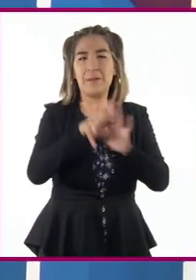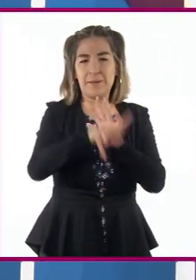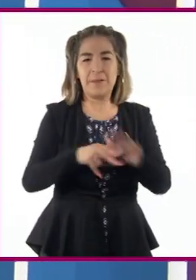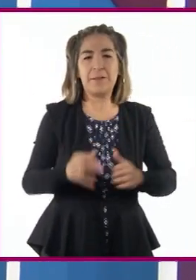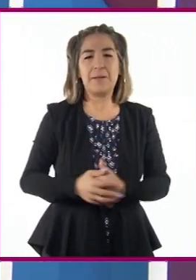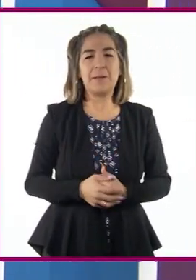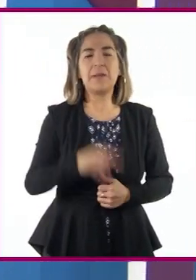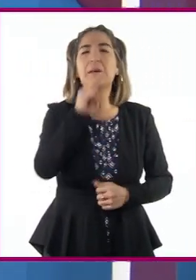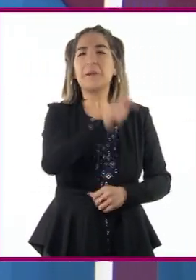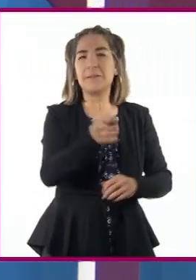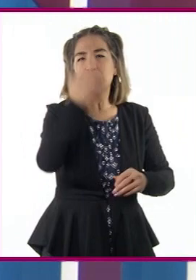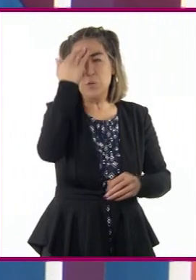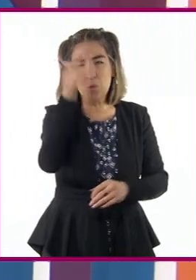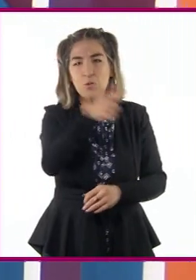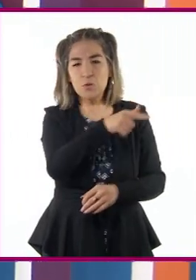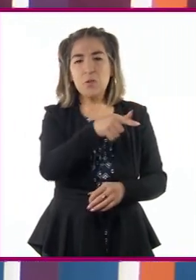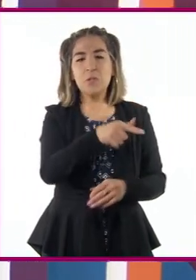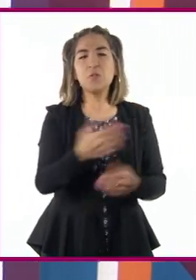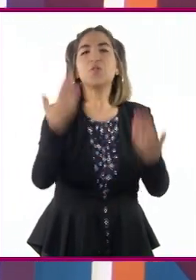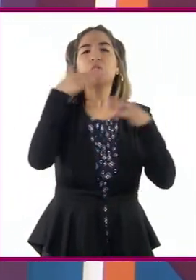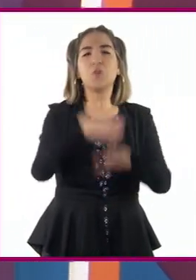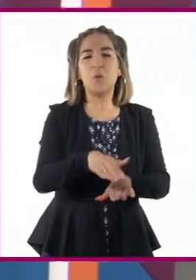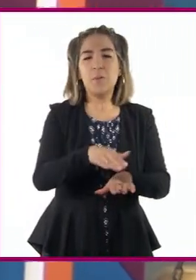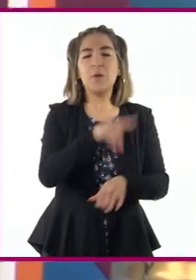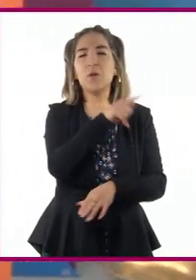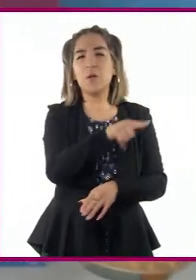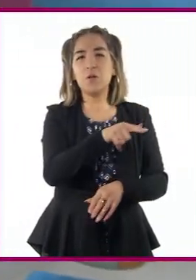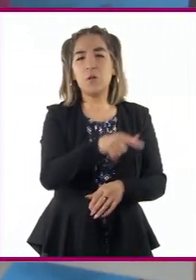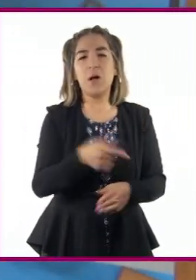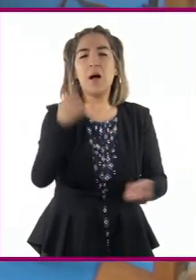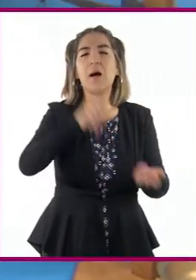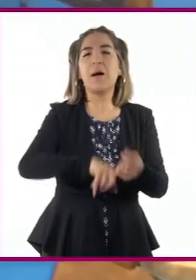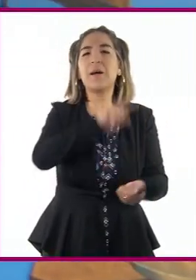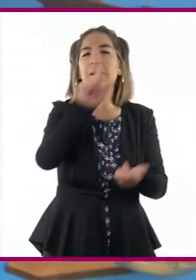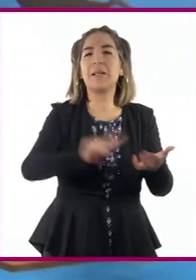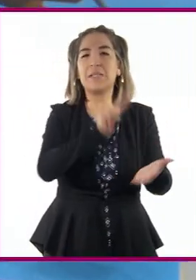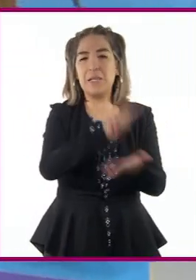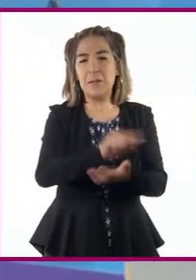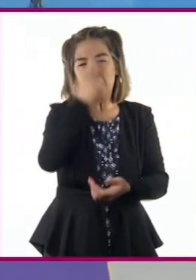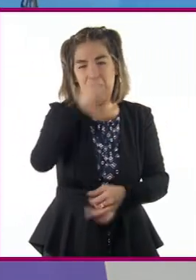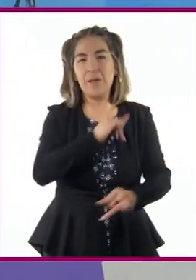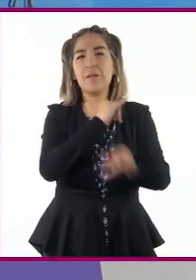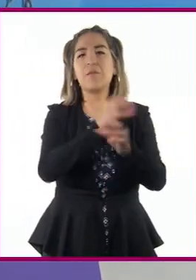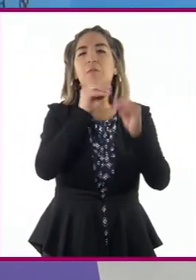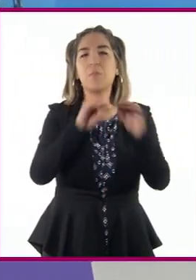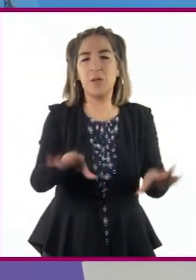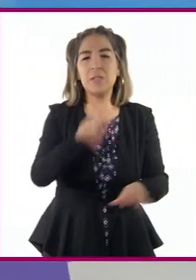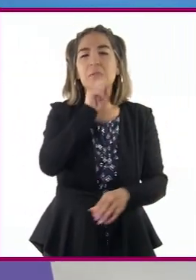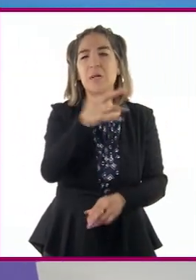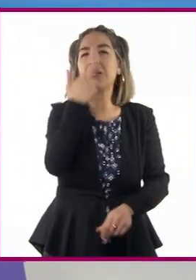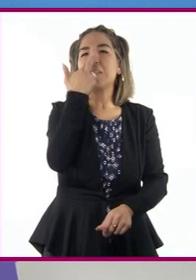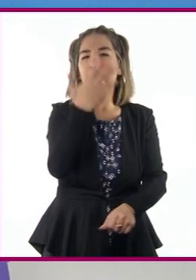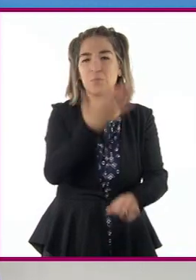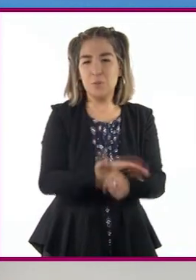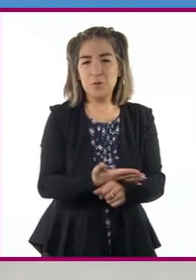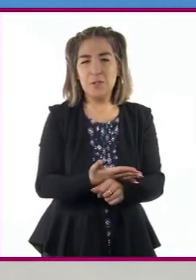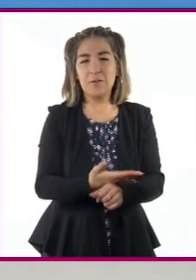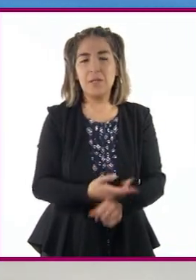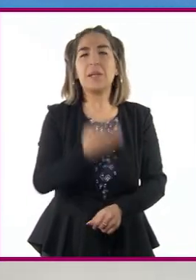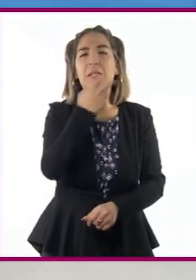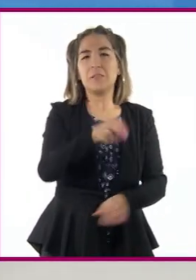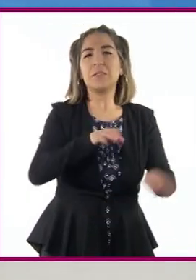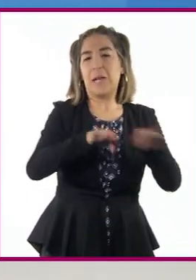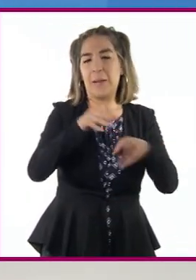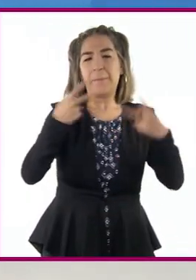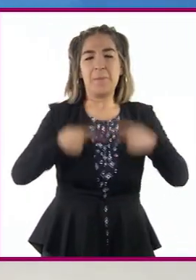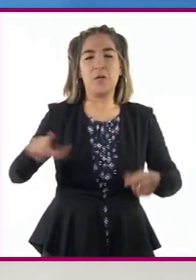video, donde podremos conocer un poco más del soporte legal del acceso a la información y las responsabilidades de las y